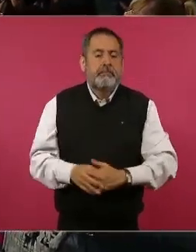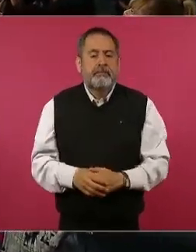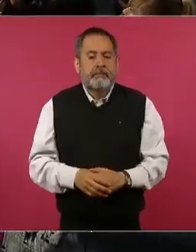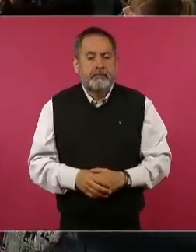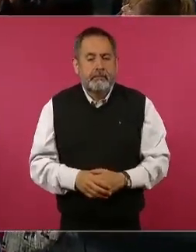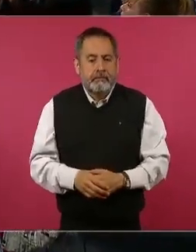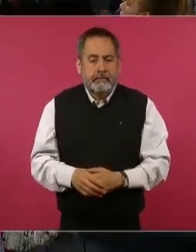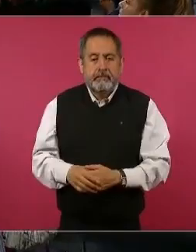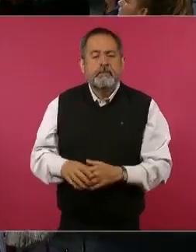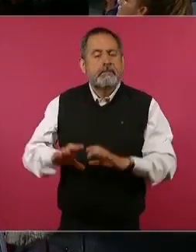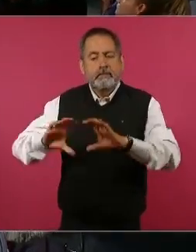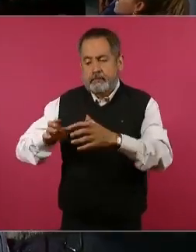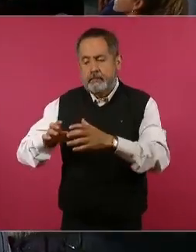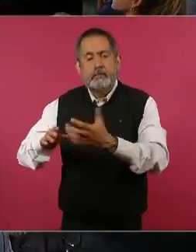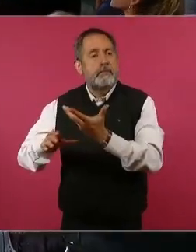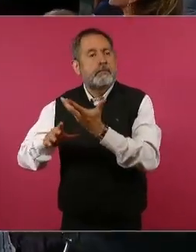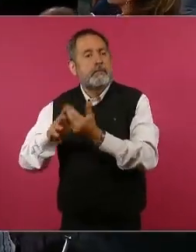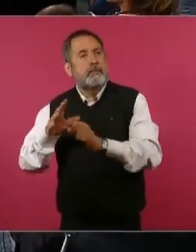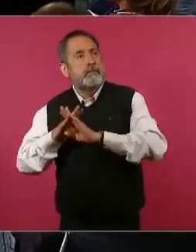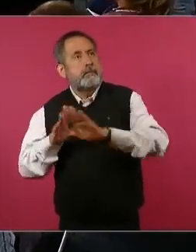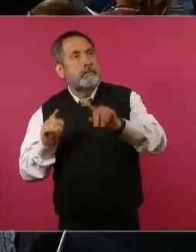La comunidad migrante,